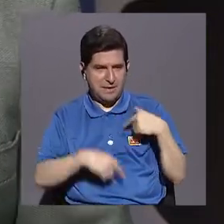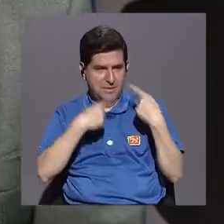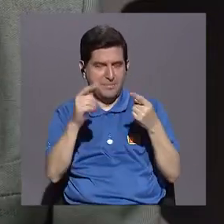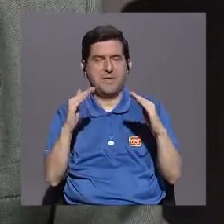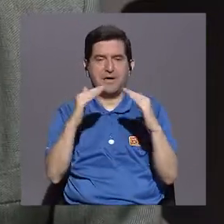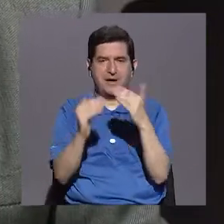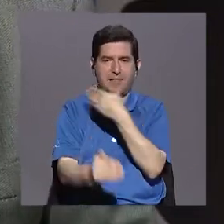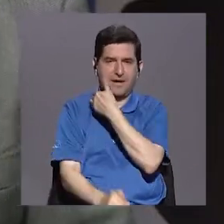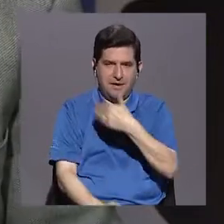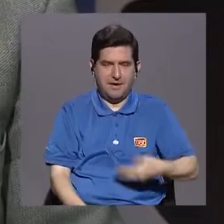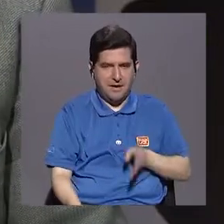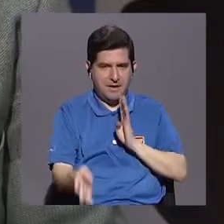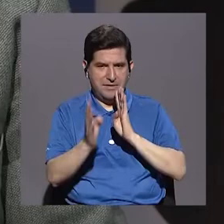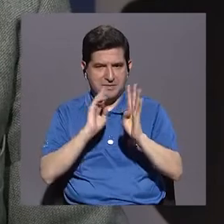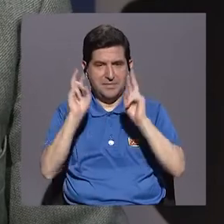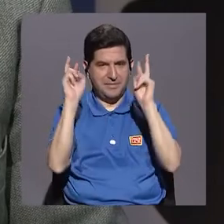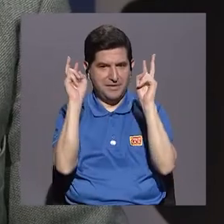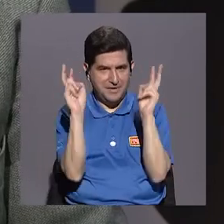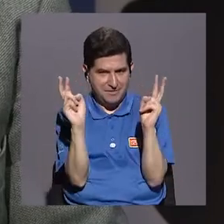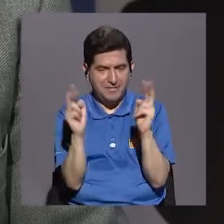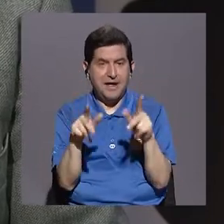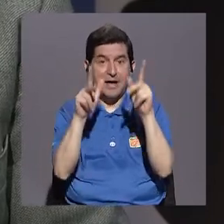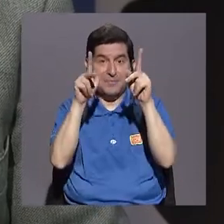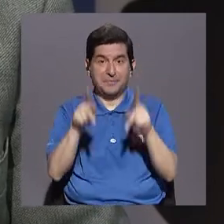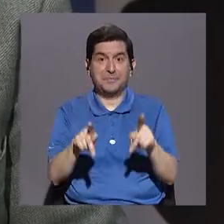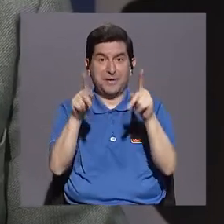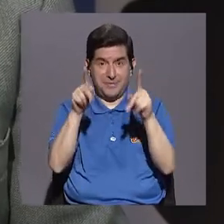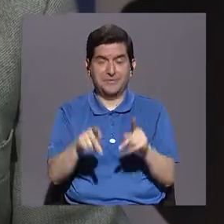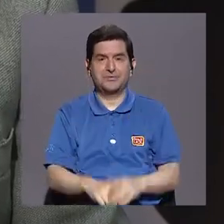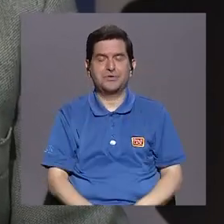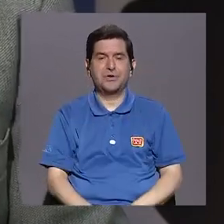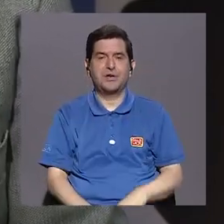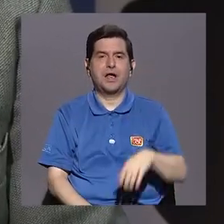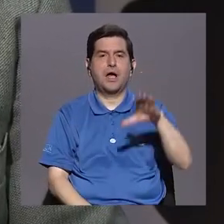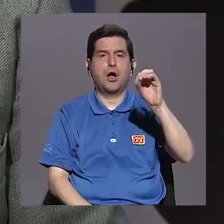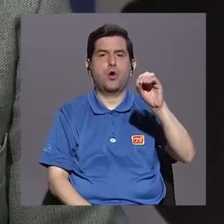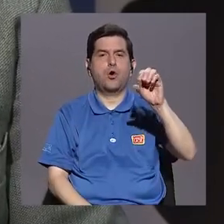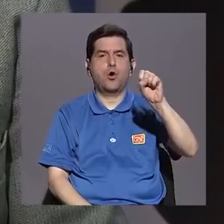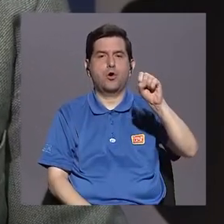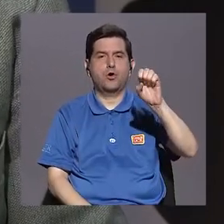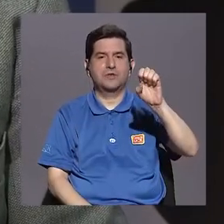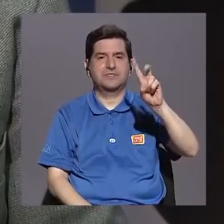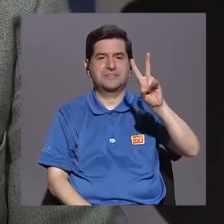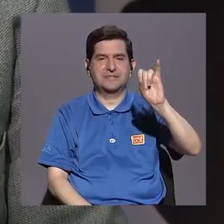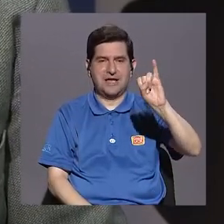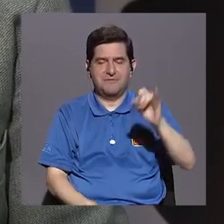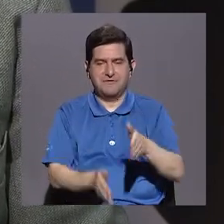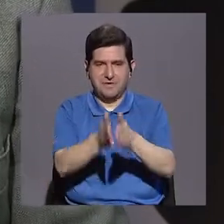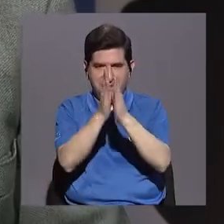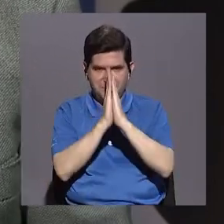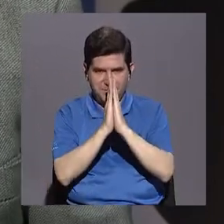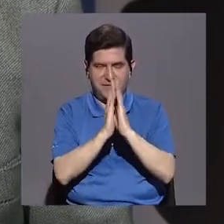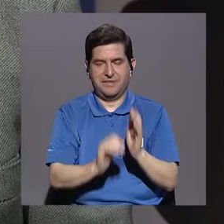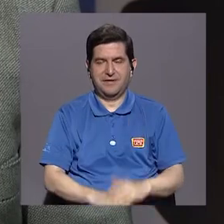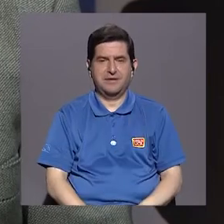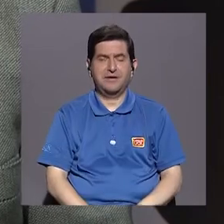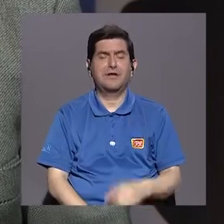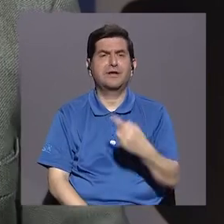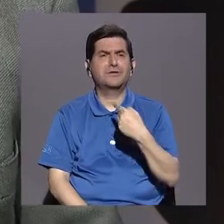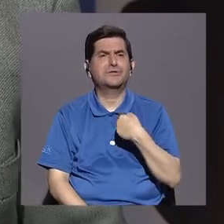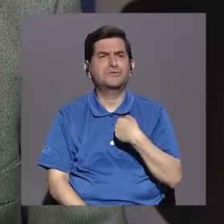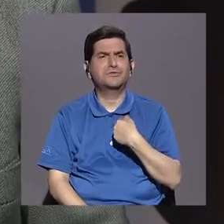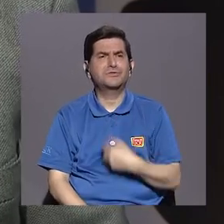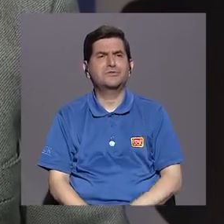a hablar sobre este asunto la gente del cosevi me pidió que les hiciera